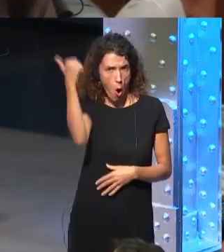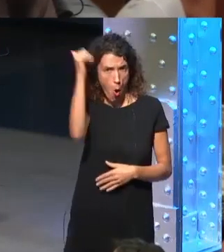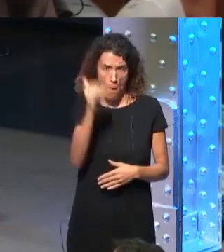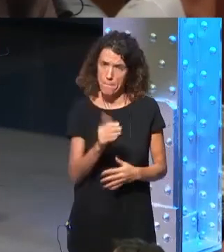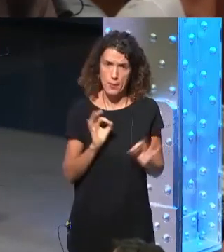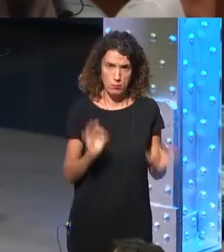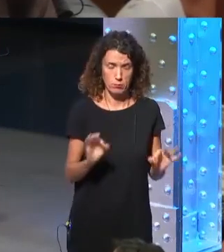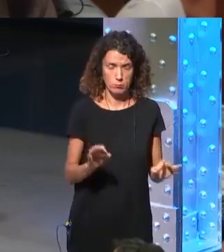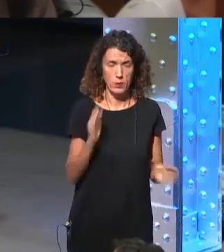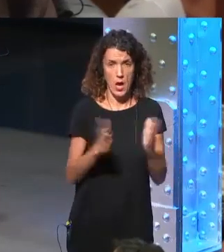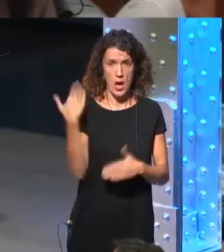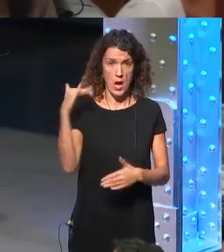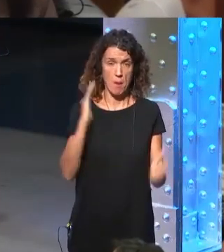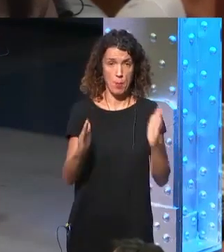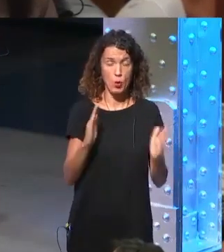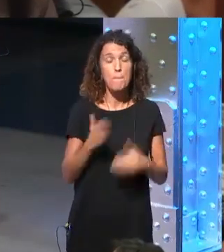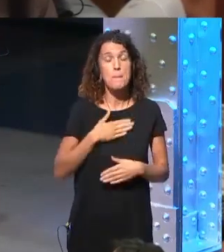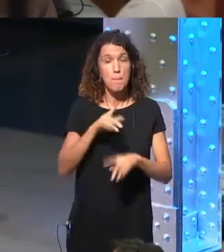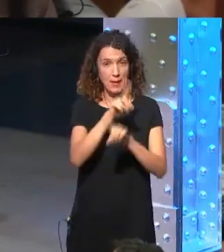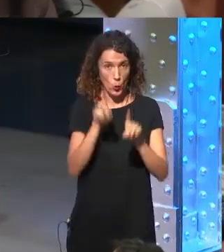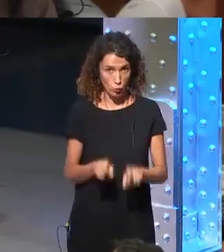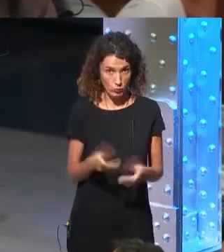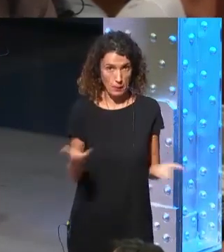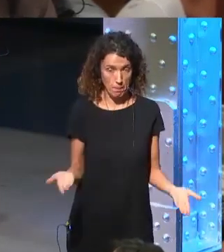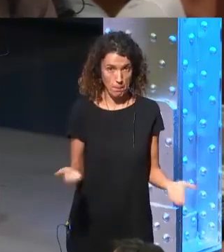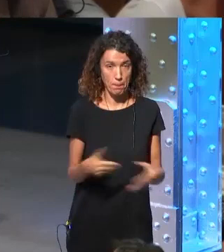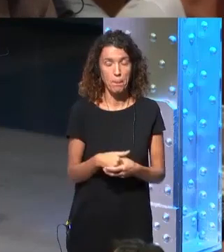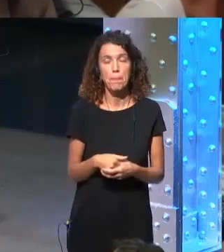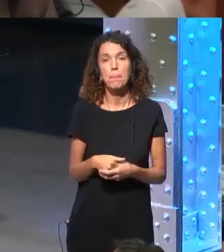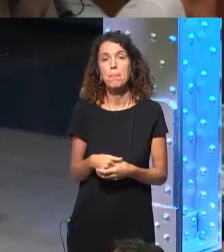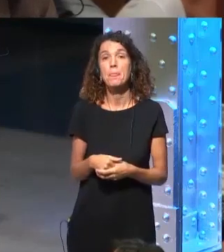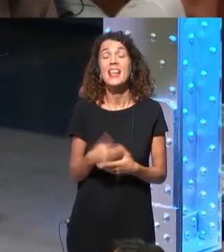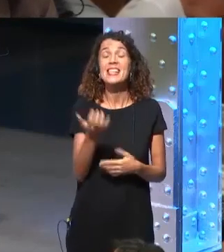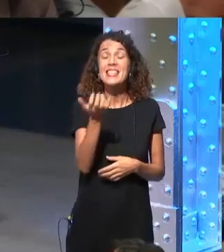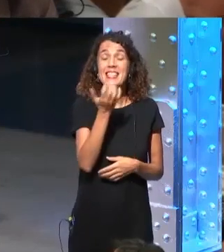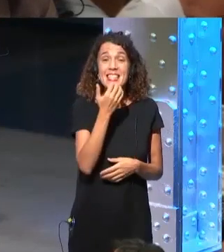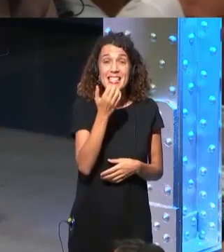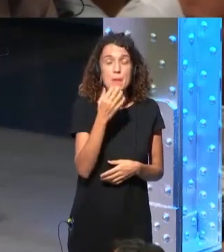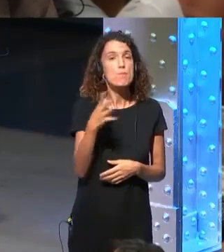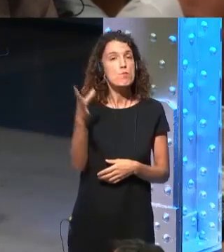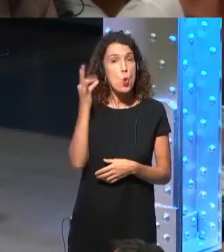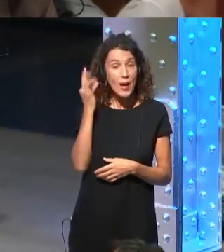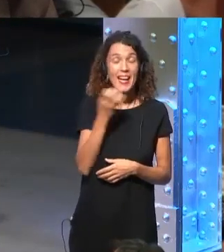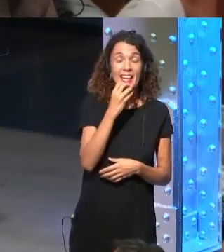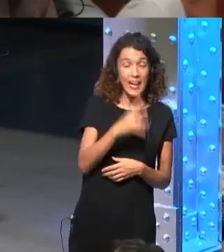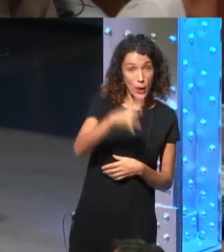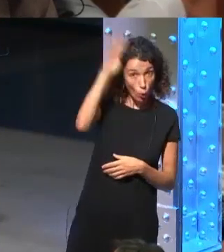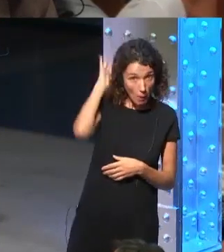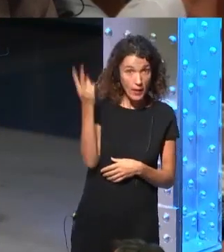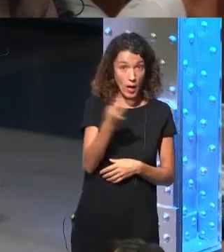hombres en aquella época. Entonces mi pregunta es, si las mujeres griegas y